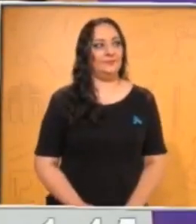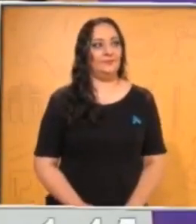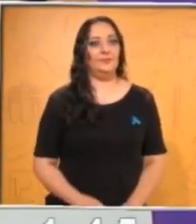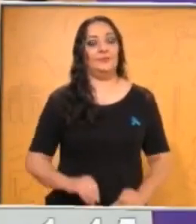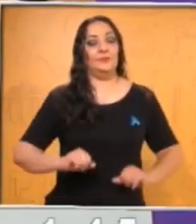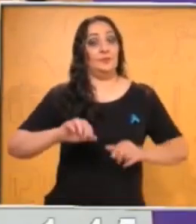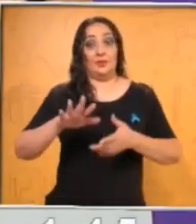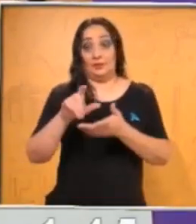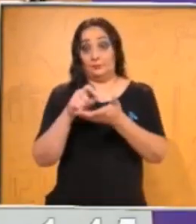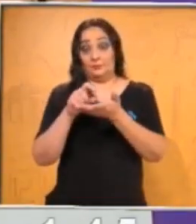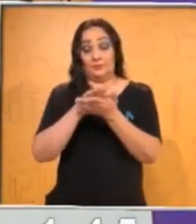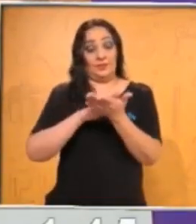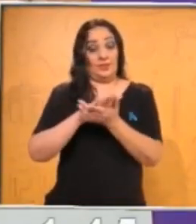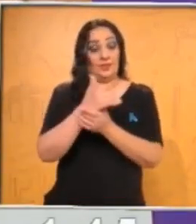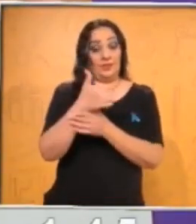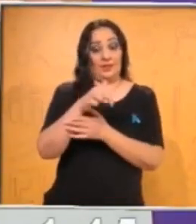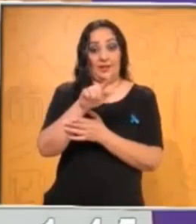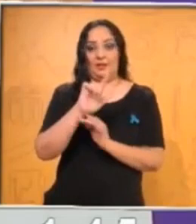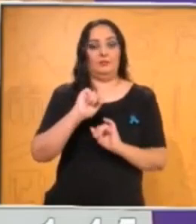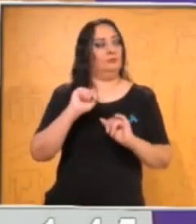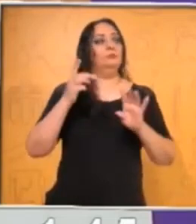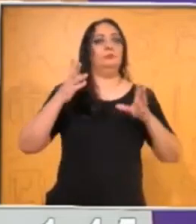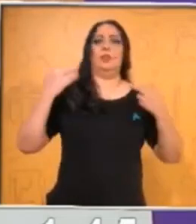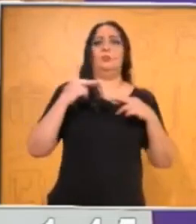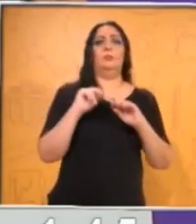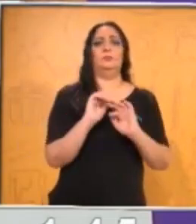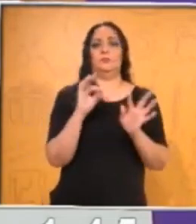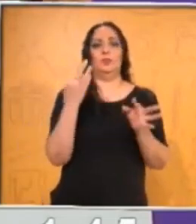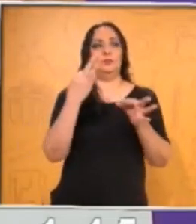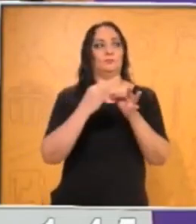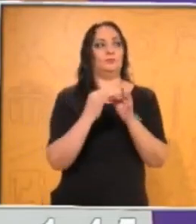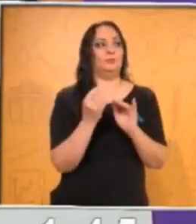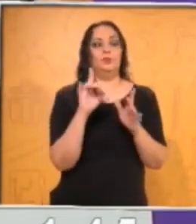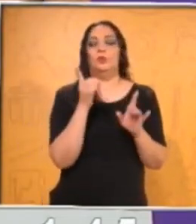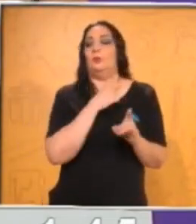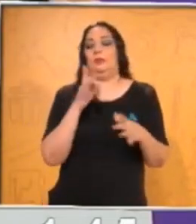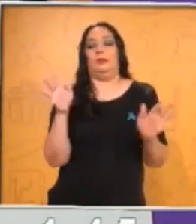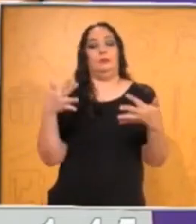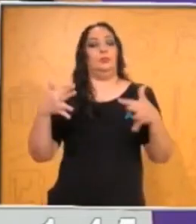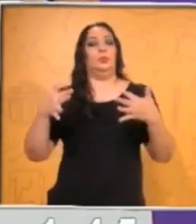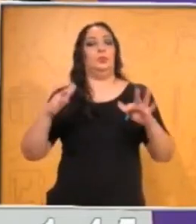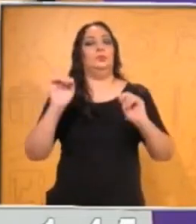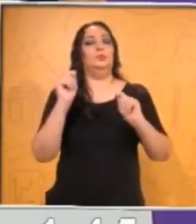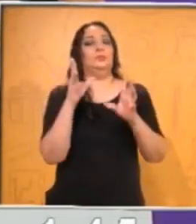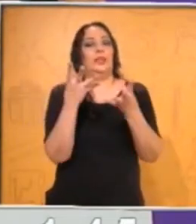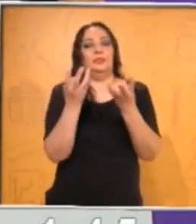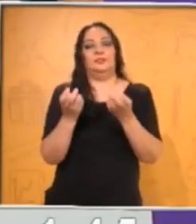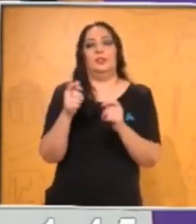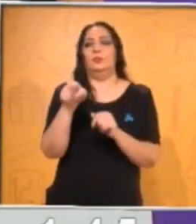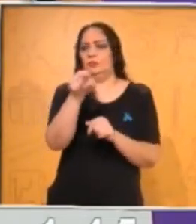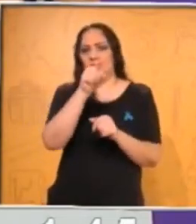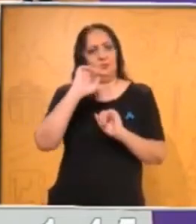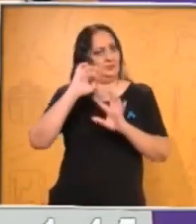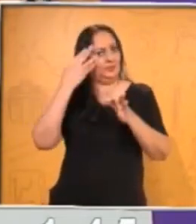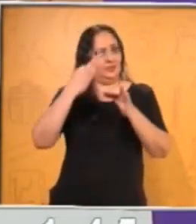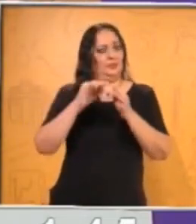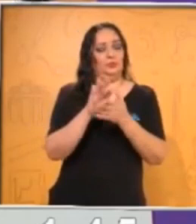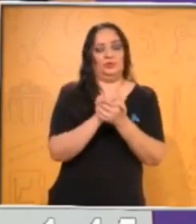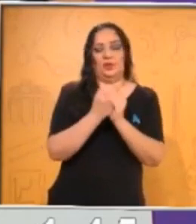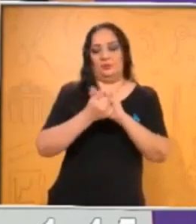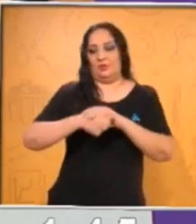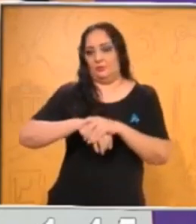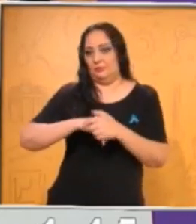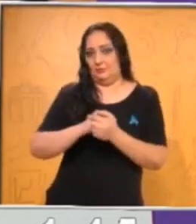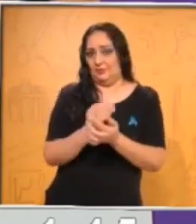¿Ya se pusieron gel, chicos? Yo ya. ¿Maestro? Ya, nomás estoy esperando que se seque. ¿Ustedes, niños, ya se pusieron gel en su casa o se lavaron las